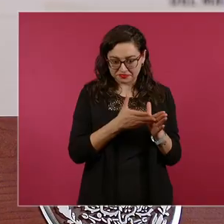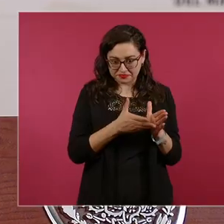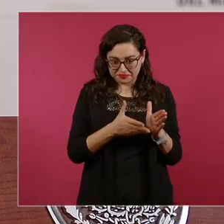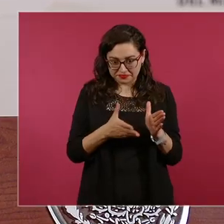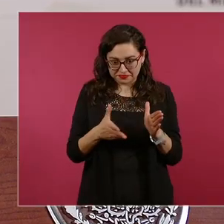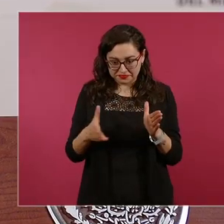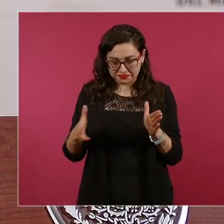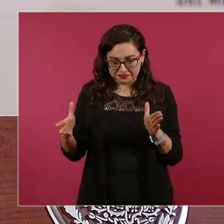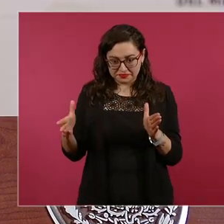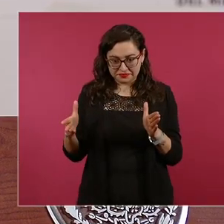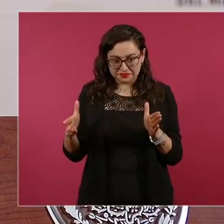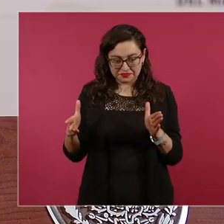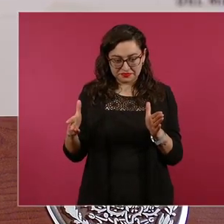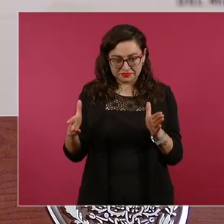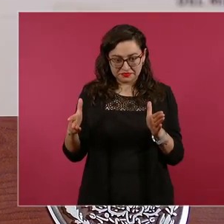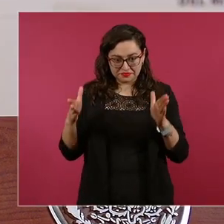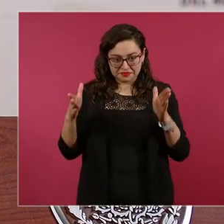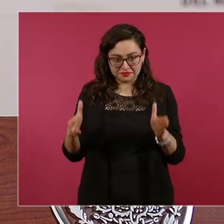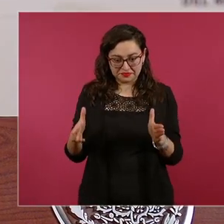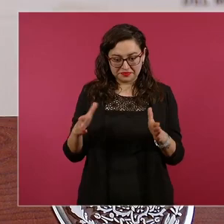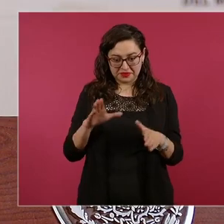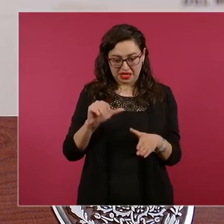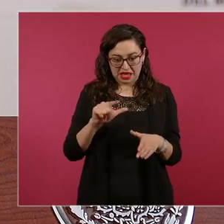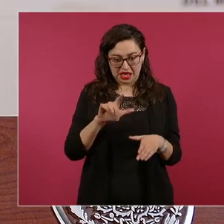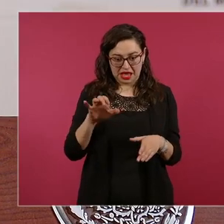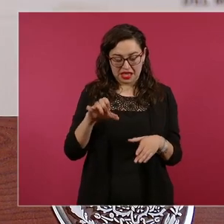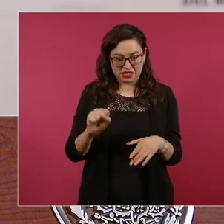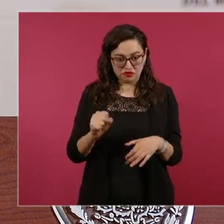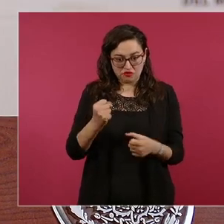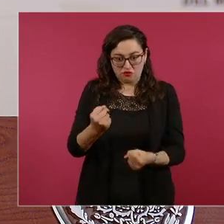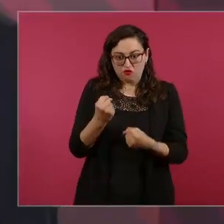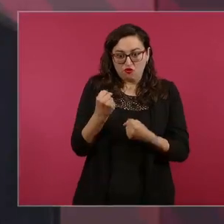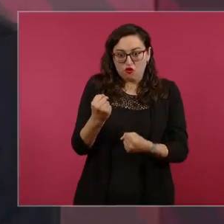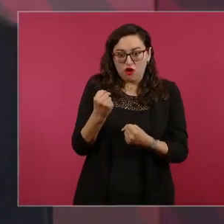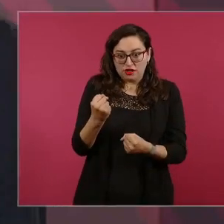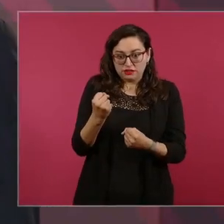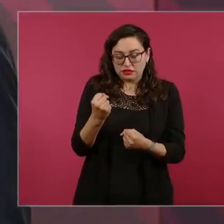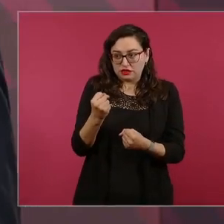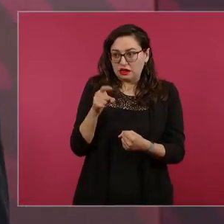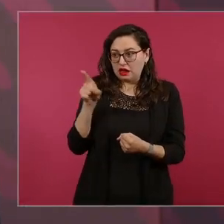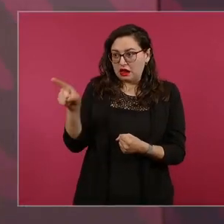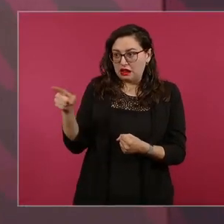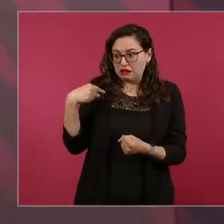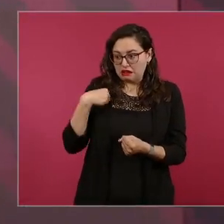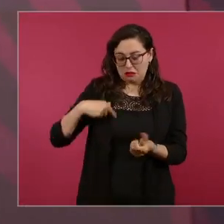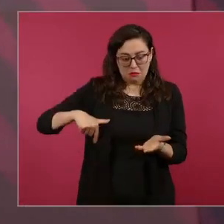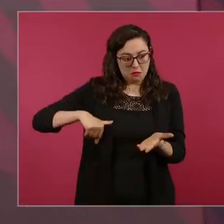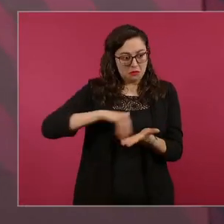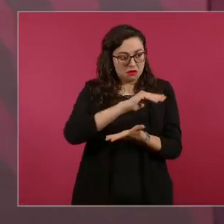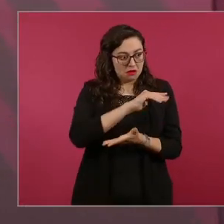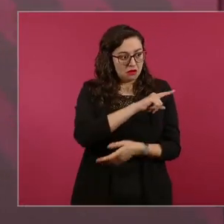el general Plutarco Elías Calles, cuando toma la decisión